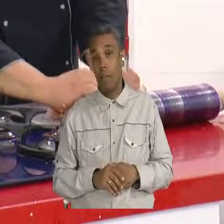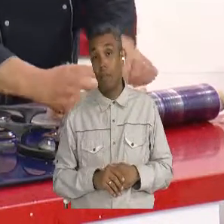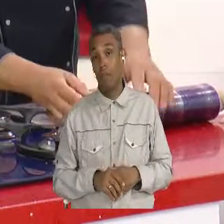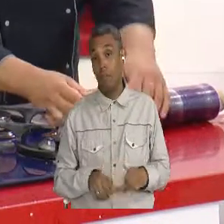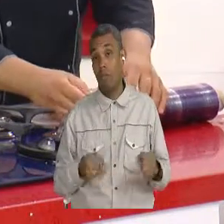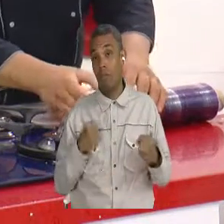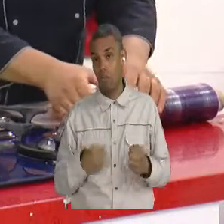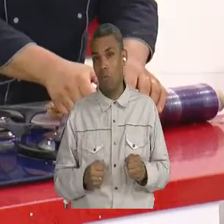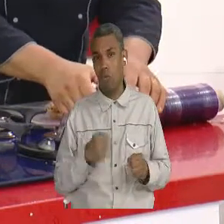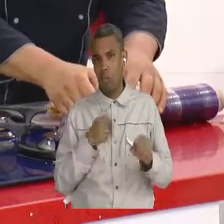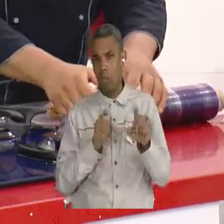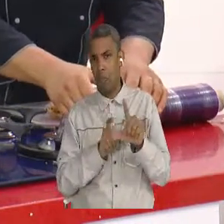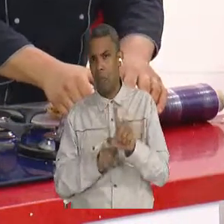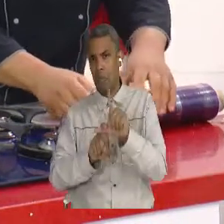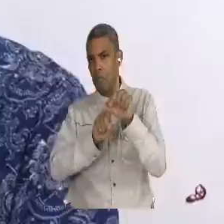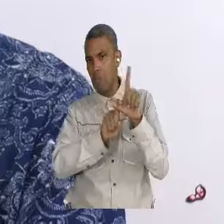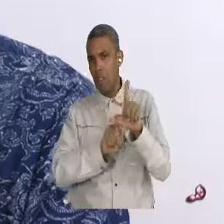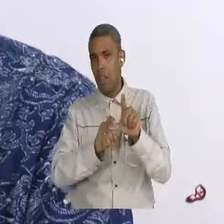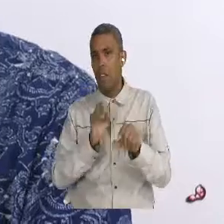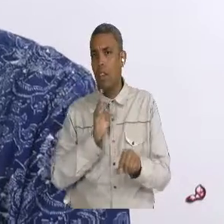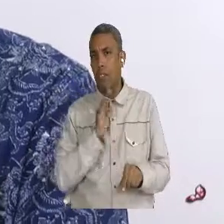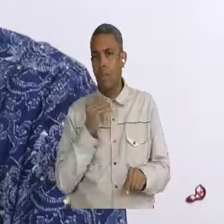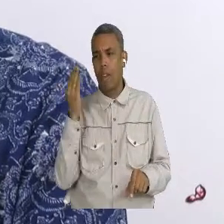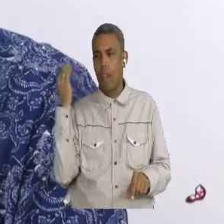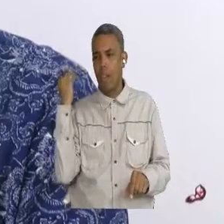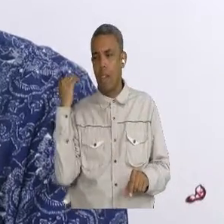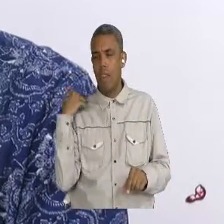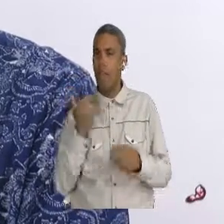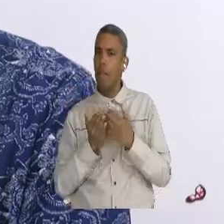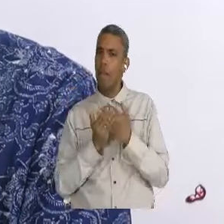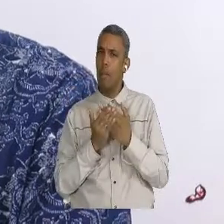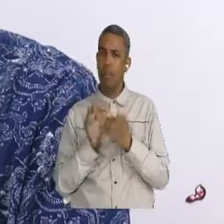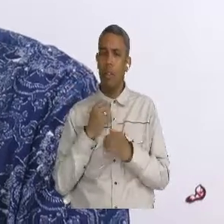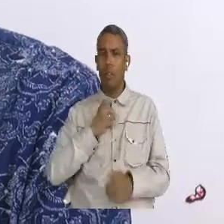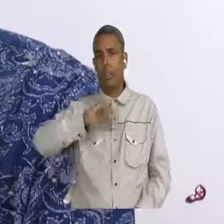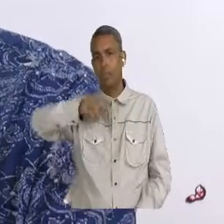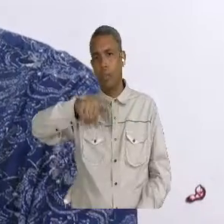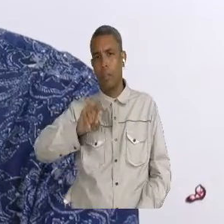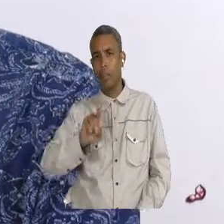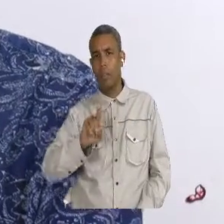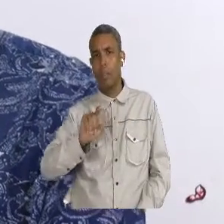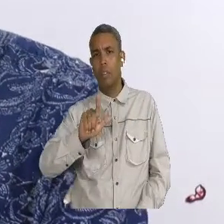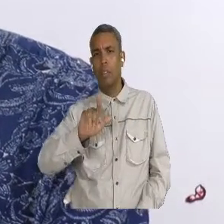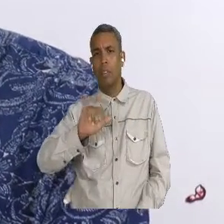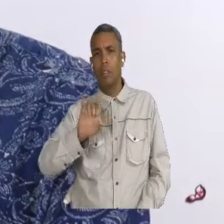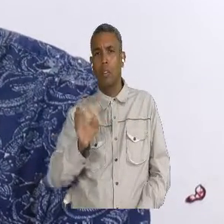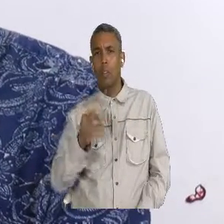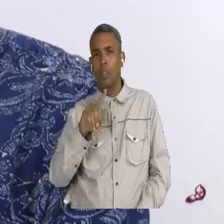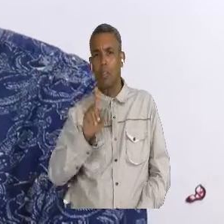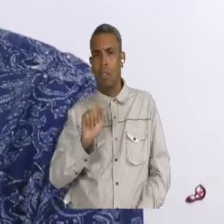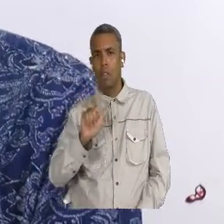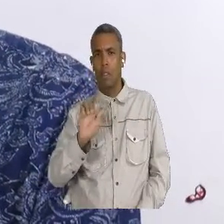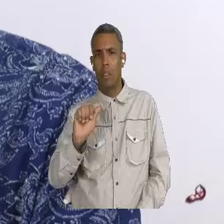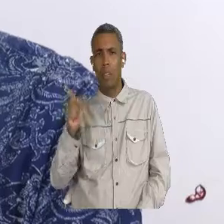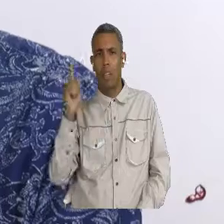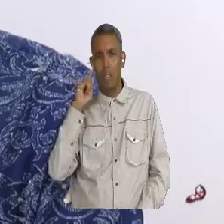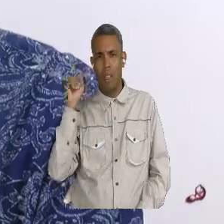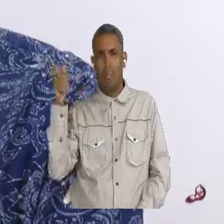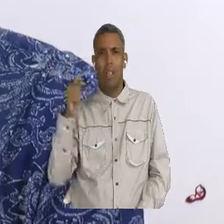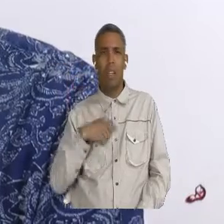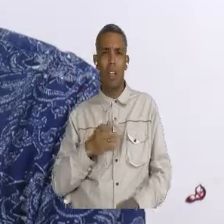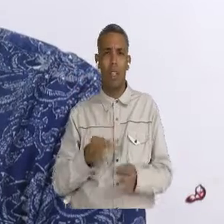De La Guajira, ya me confirmaron ayer precisamente Julio Salas, que es de Urumita, de la tierra de Silvestre Dangón, Julio